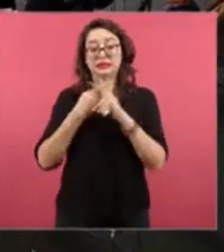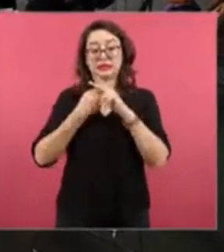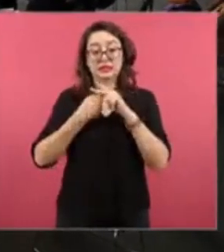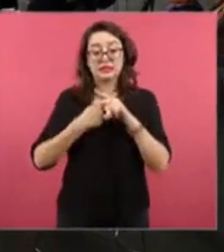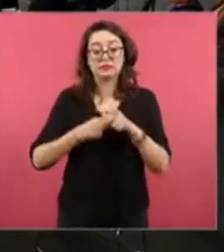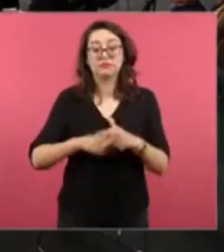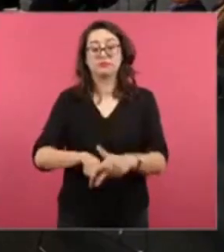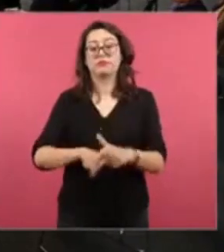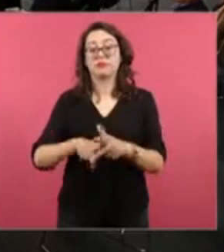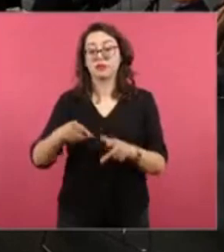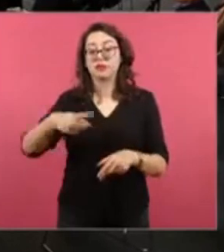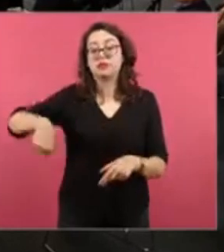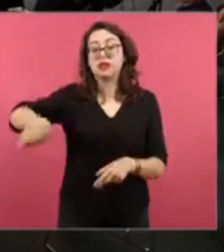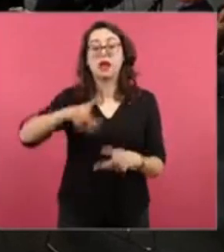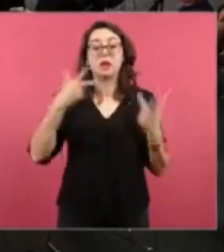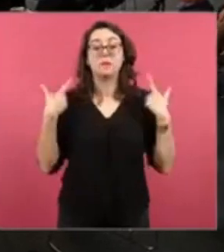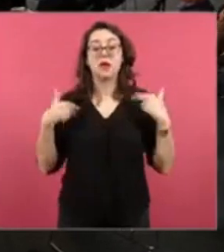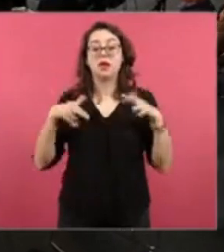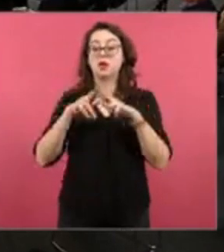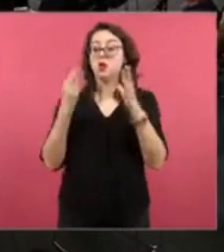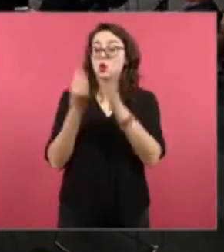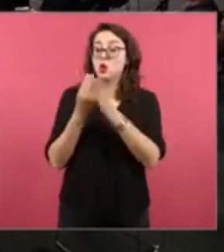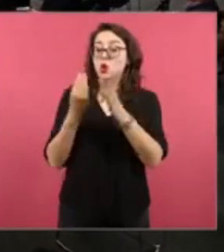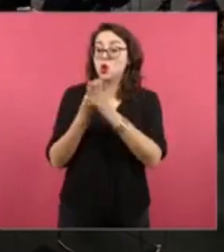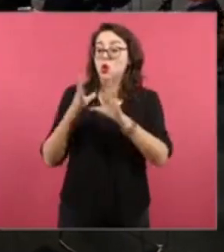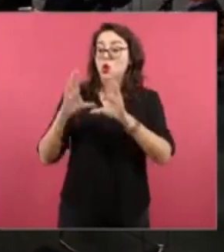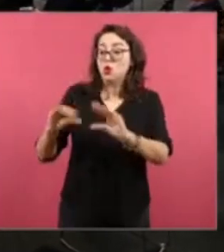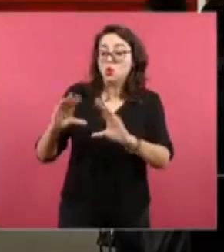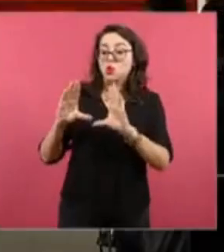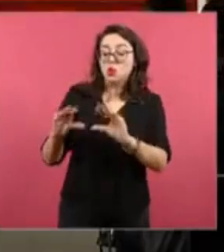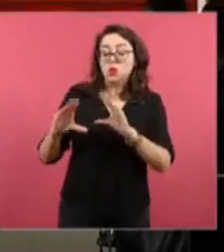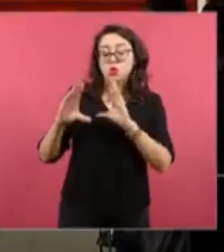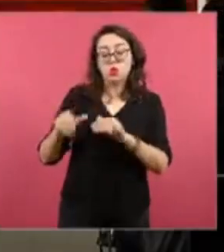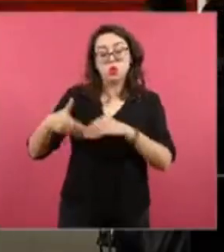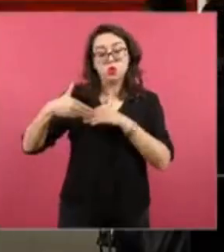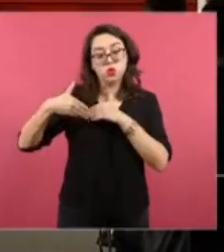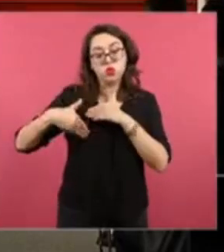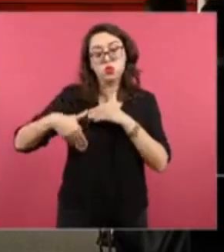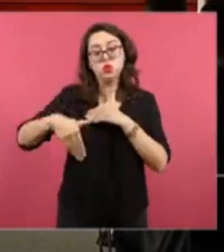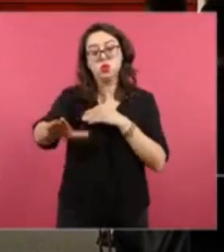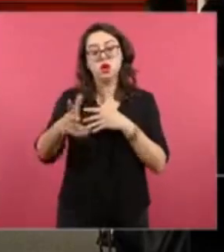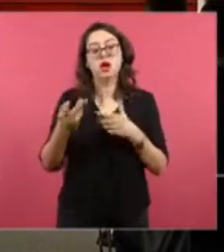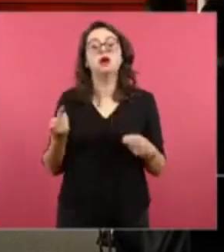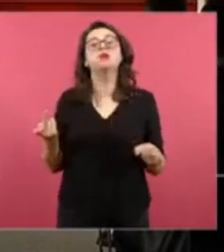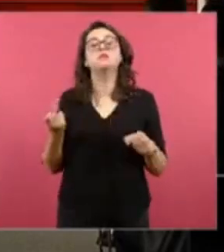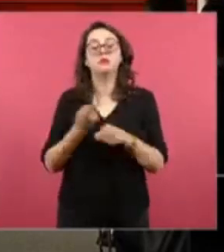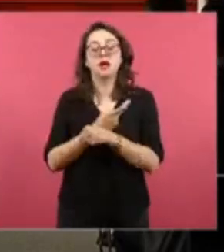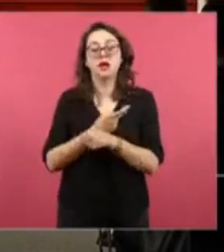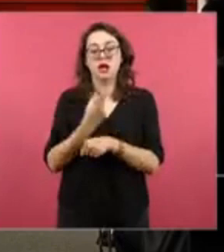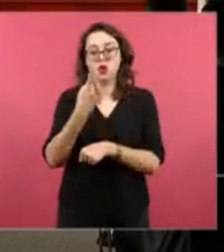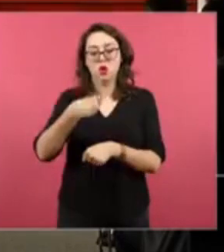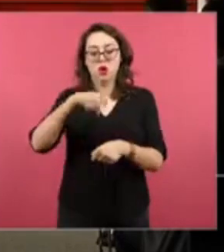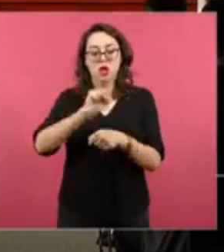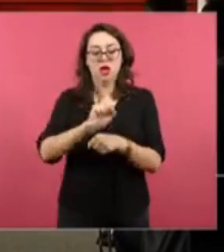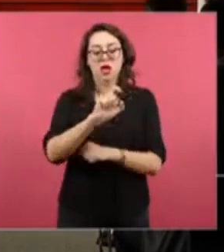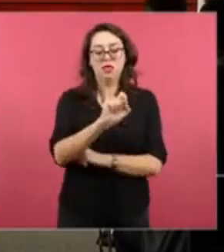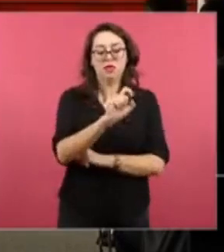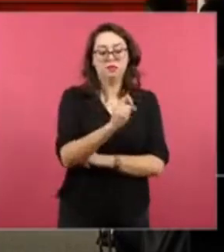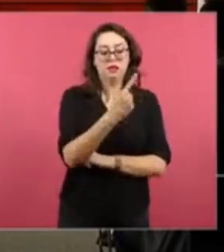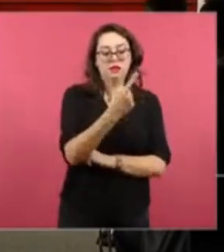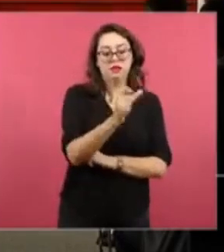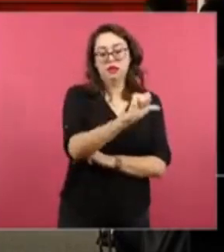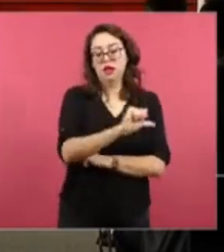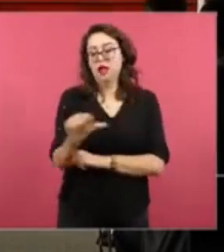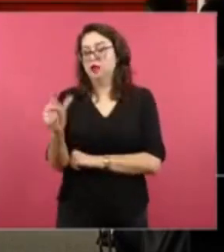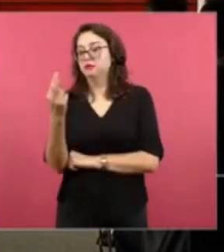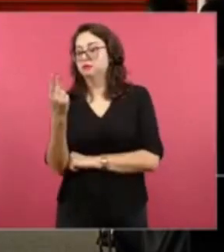de la formación continua de los docentes y del Consejo Técnico Escolar. ¿Qué va a pasar en esa semana del 21 al 25 de